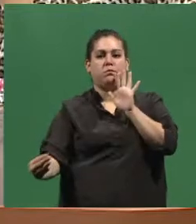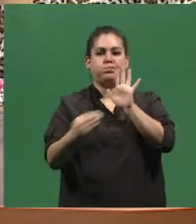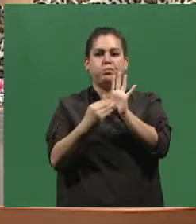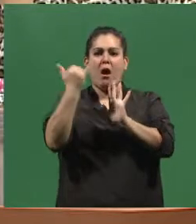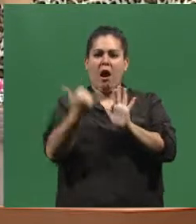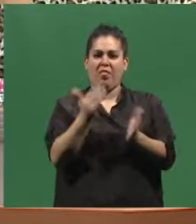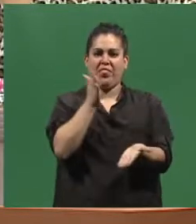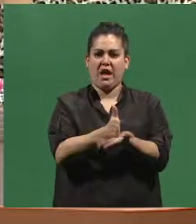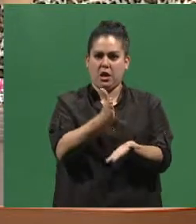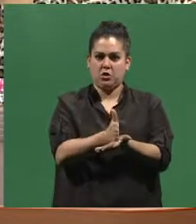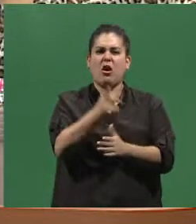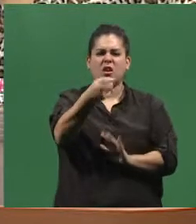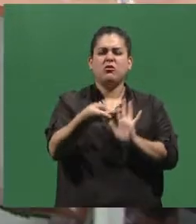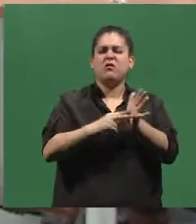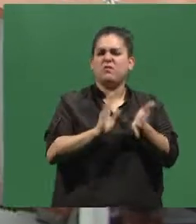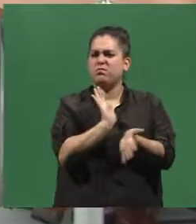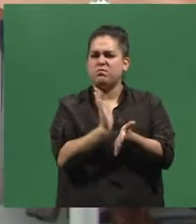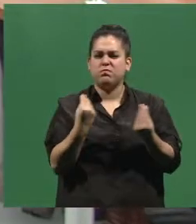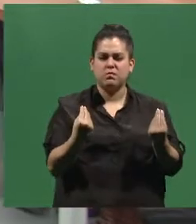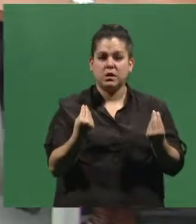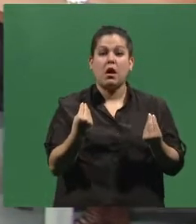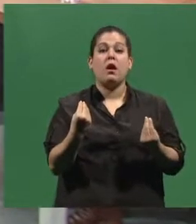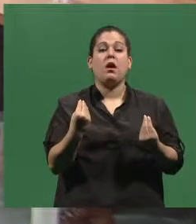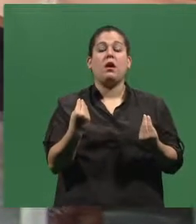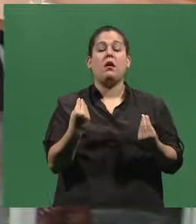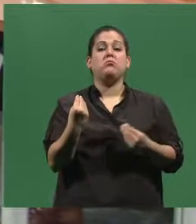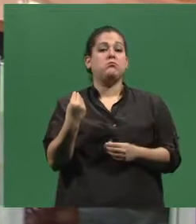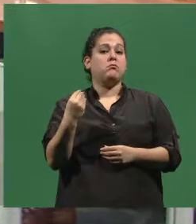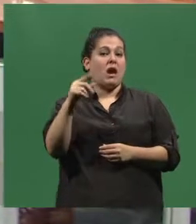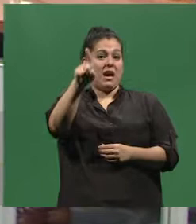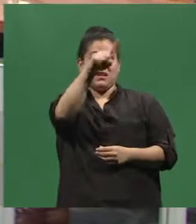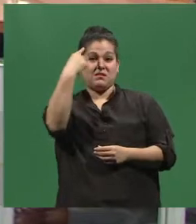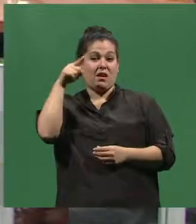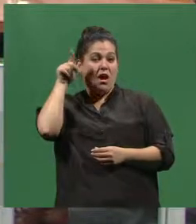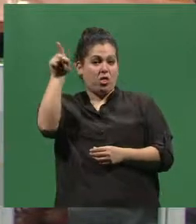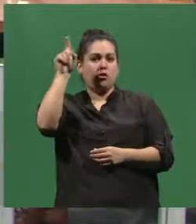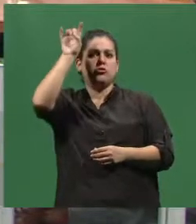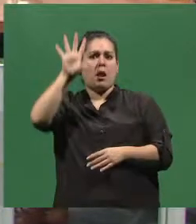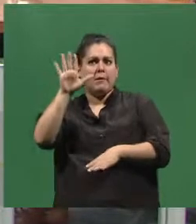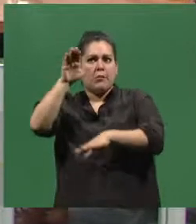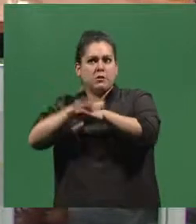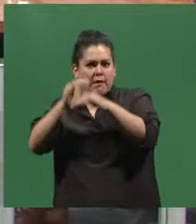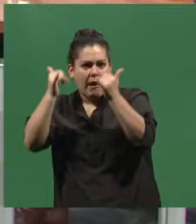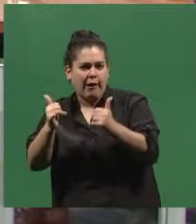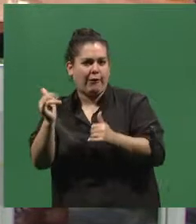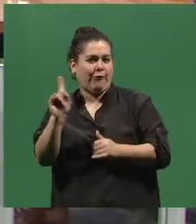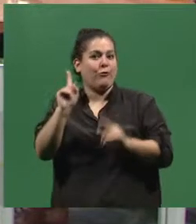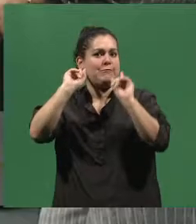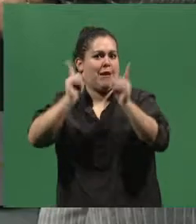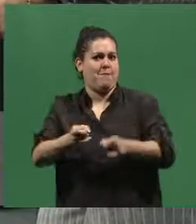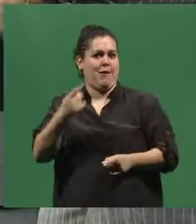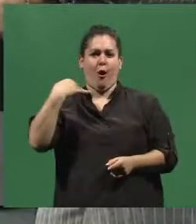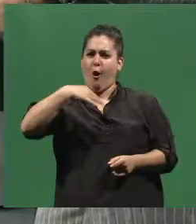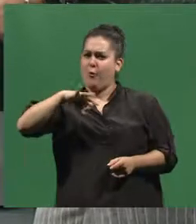derecho y eso significa, digamos, que el Estado no solamente tiene la responsabilidad, sino que tiene la obligación